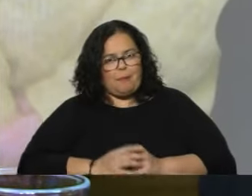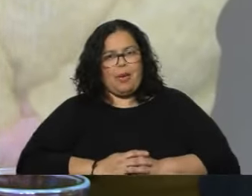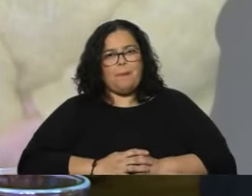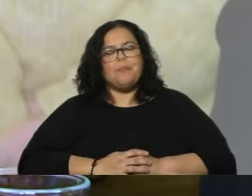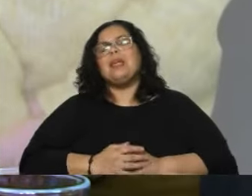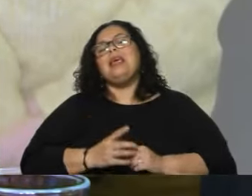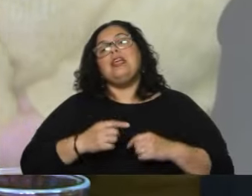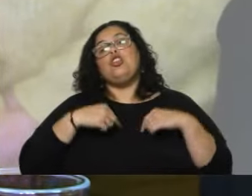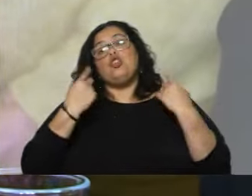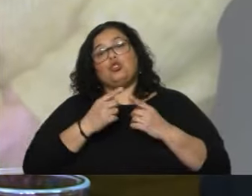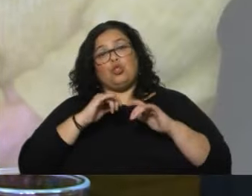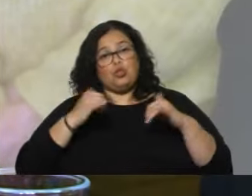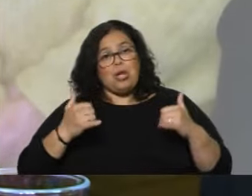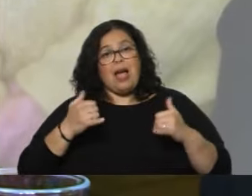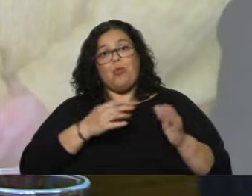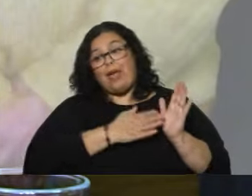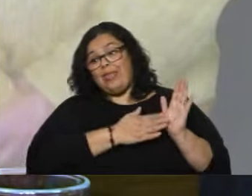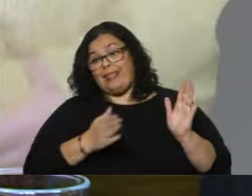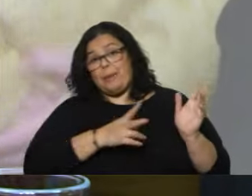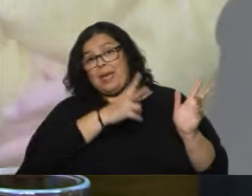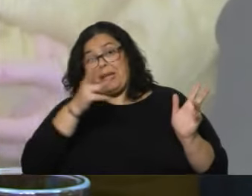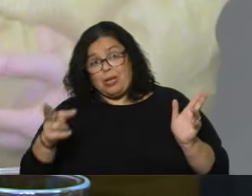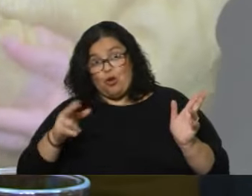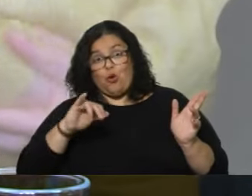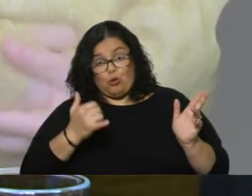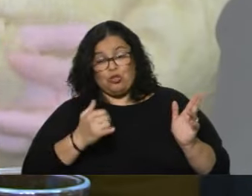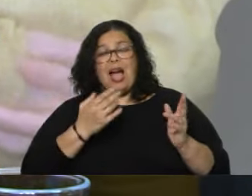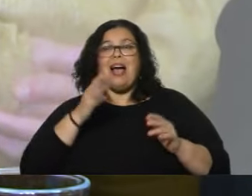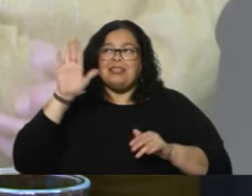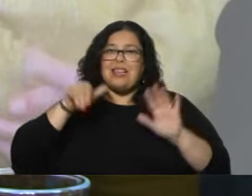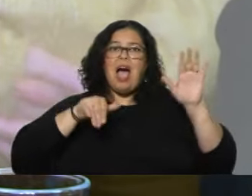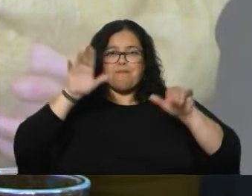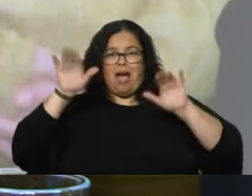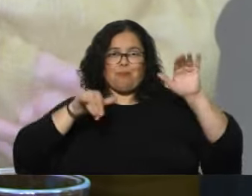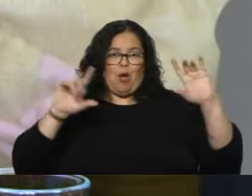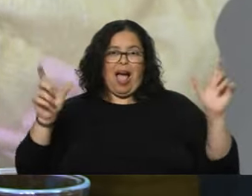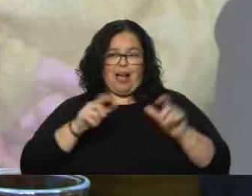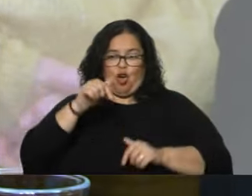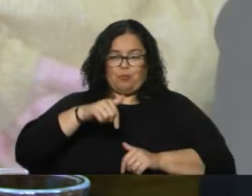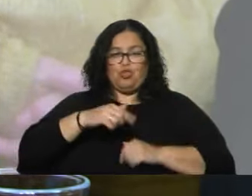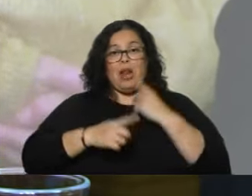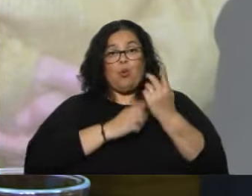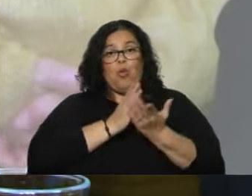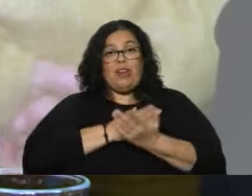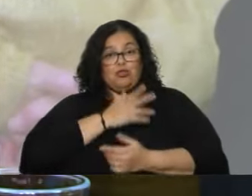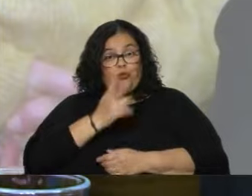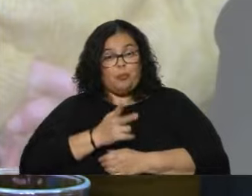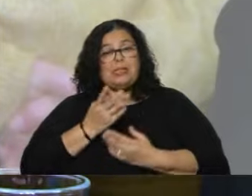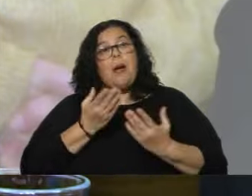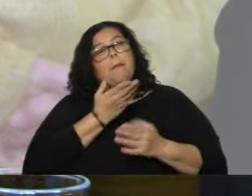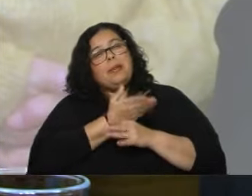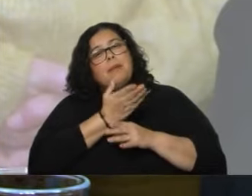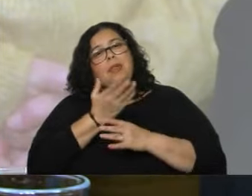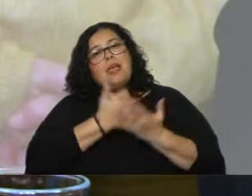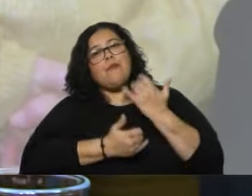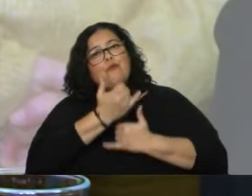hemos hecho a lo largo de este periodo legislativo varios llamados a comisión, algunos de ellos en la Comisión de Derechos Humanos, varios pedidos de informe,